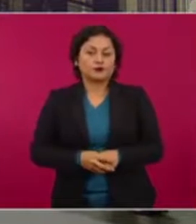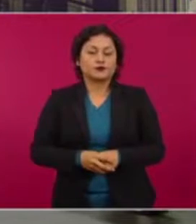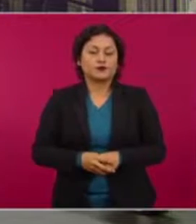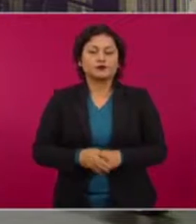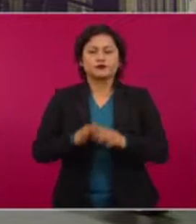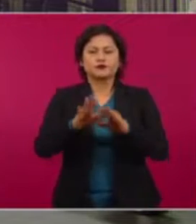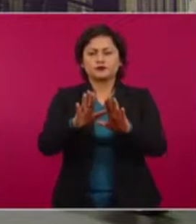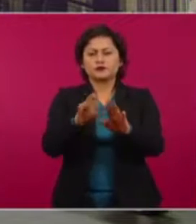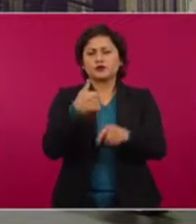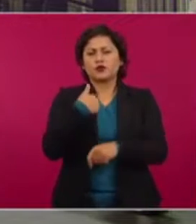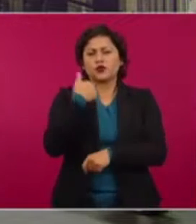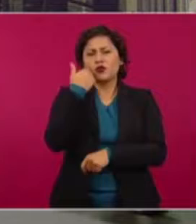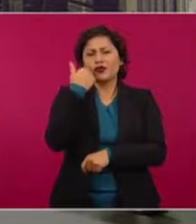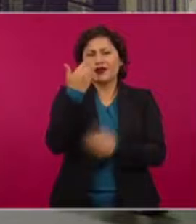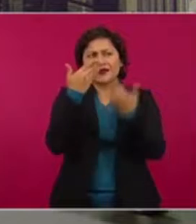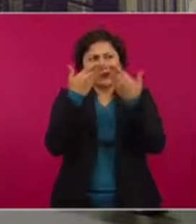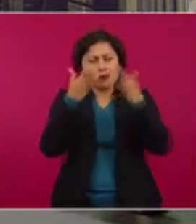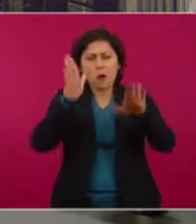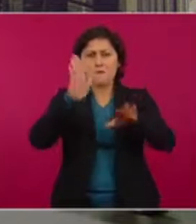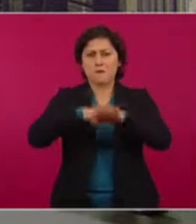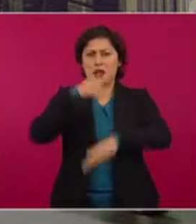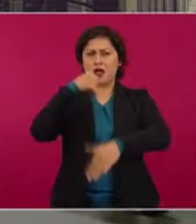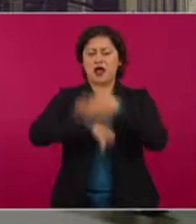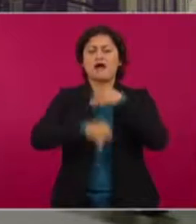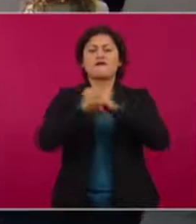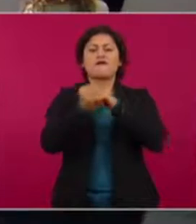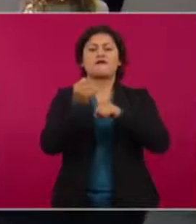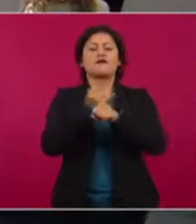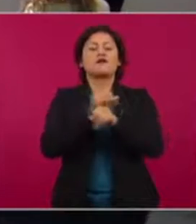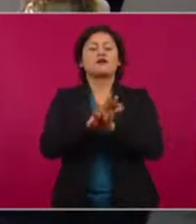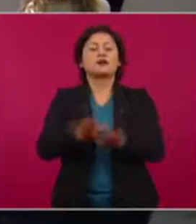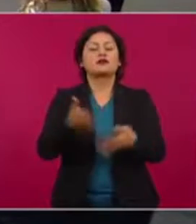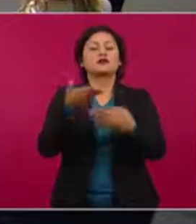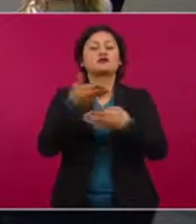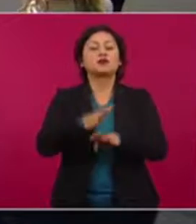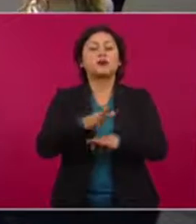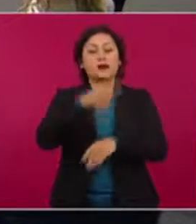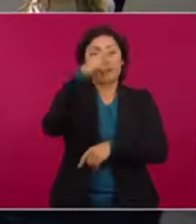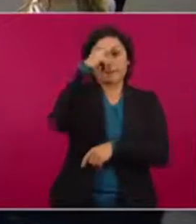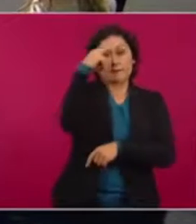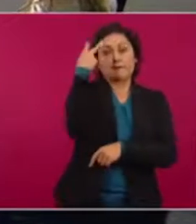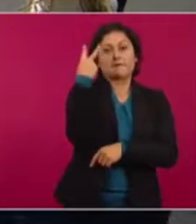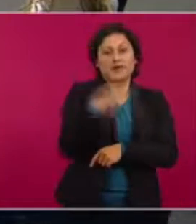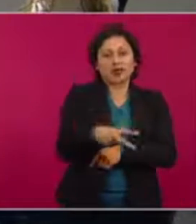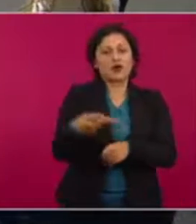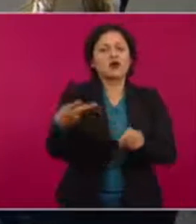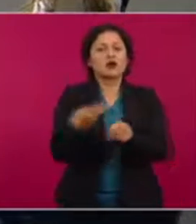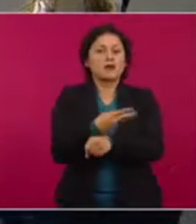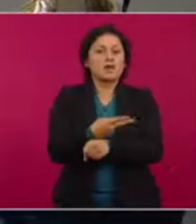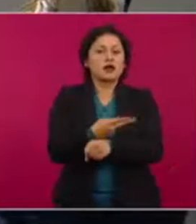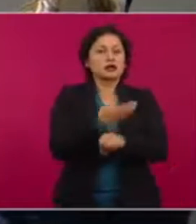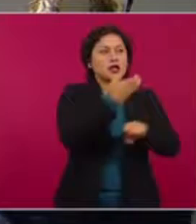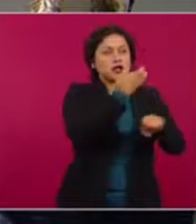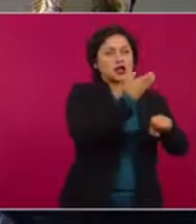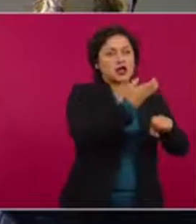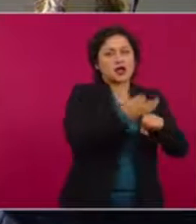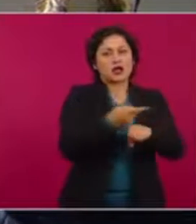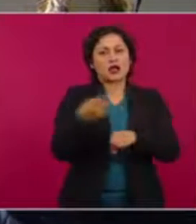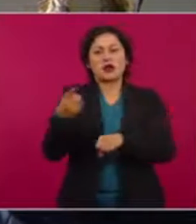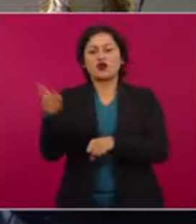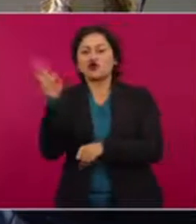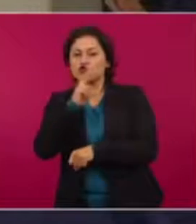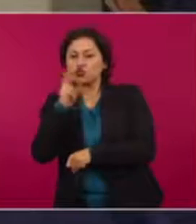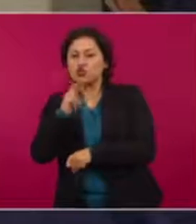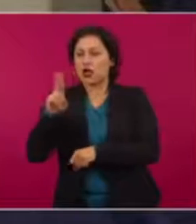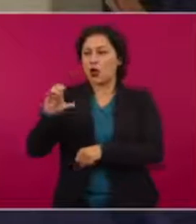ampliar un poco la postura de México ante el conflicto entre Rusia y Ucrania y cómo se estaría preparando para no